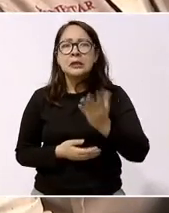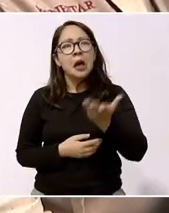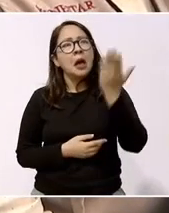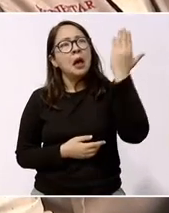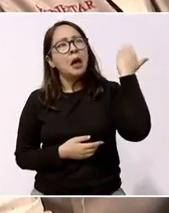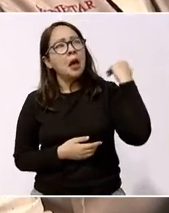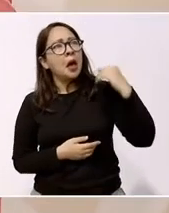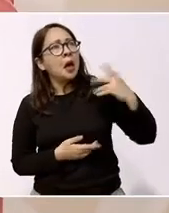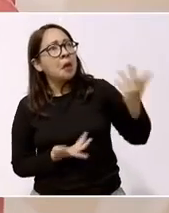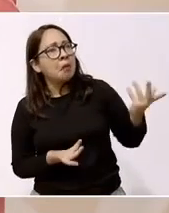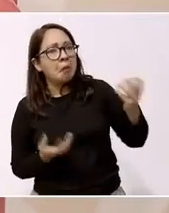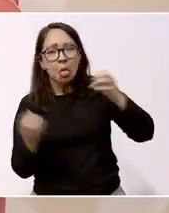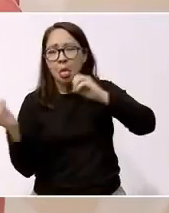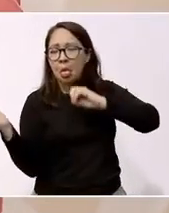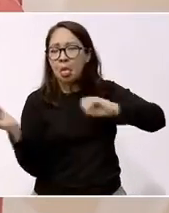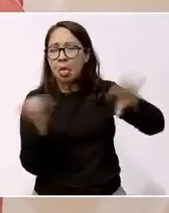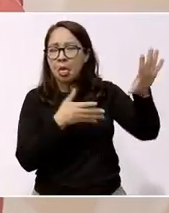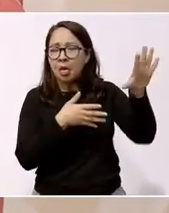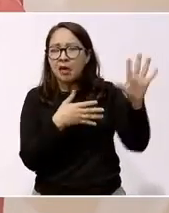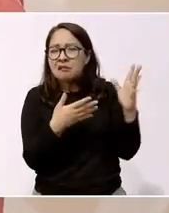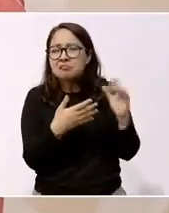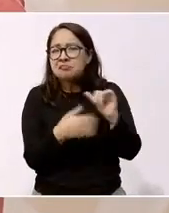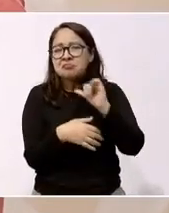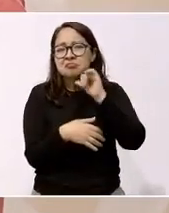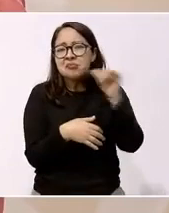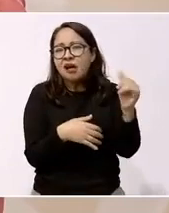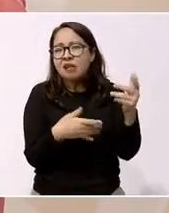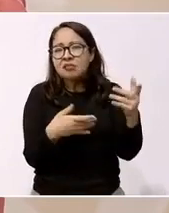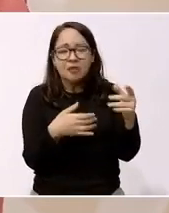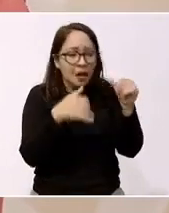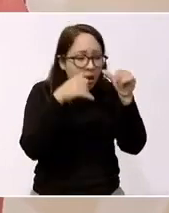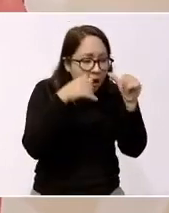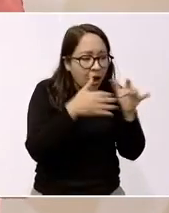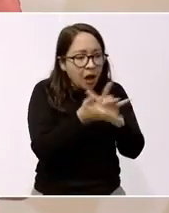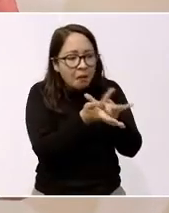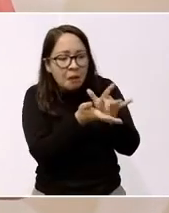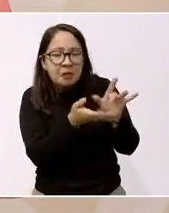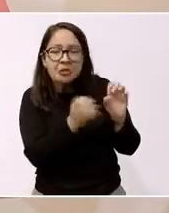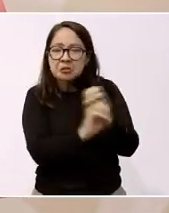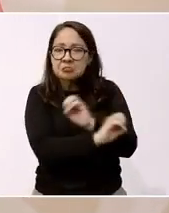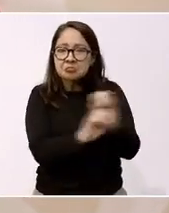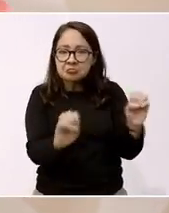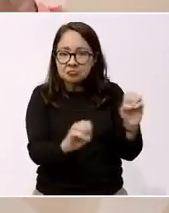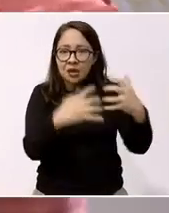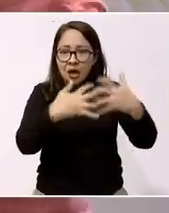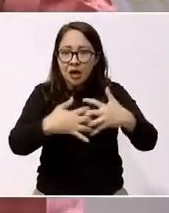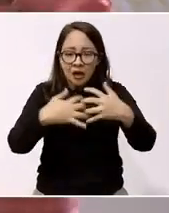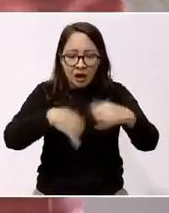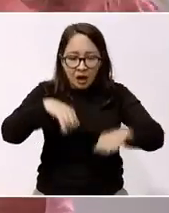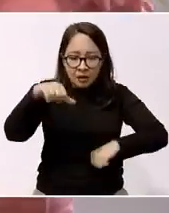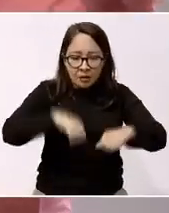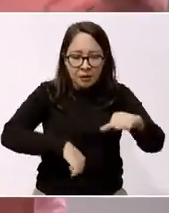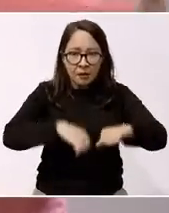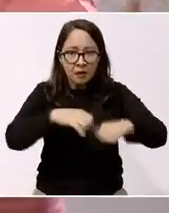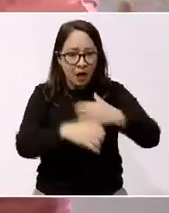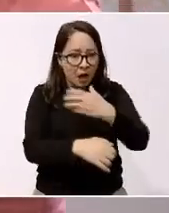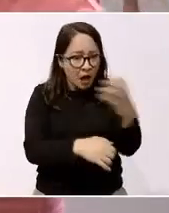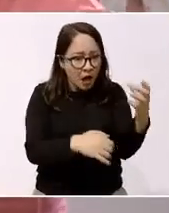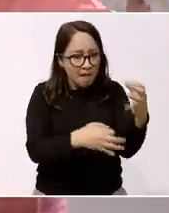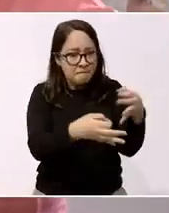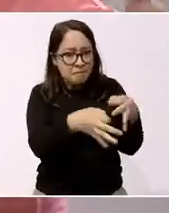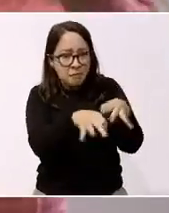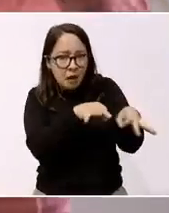abandonó el fomento a las actividades productivas. Y esto mismo se